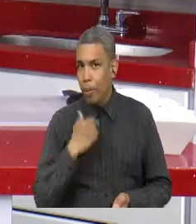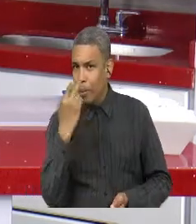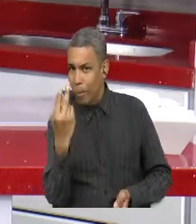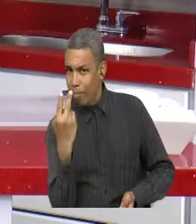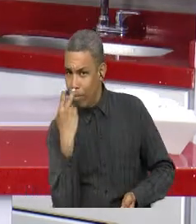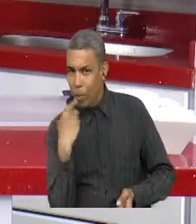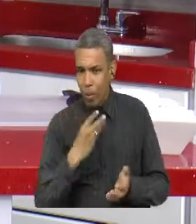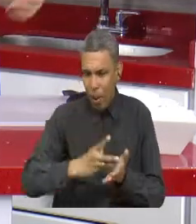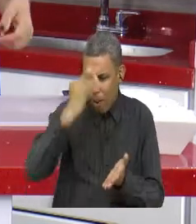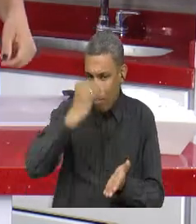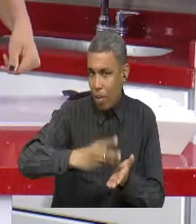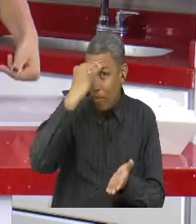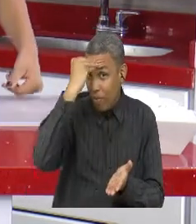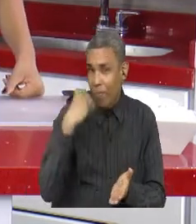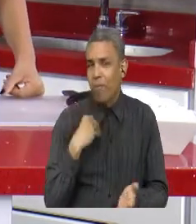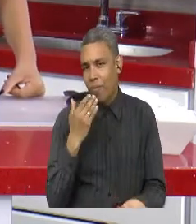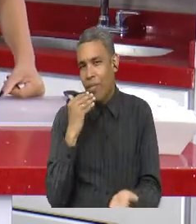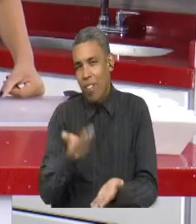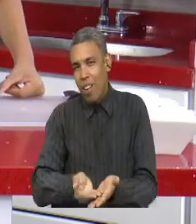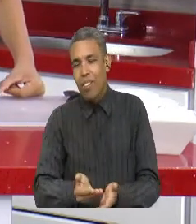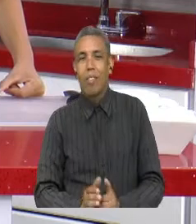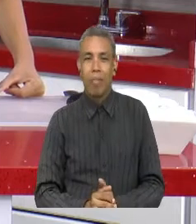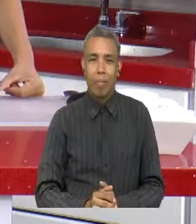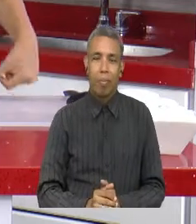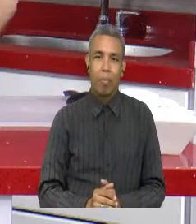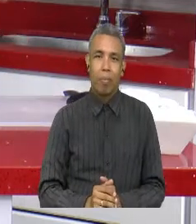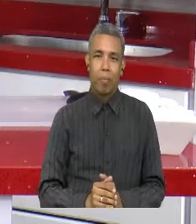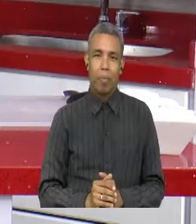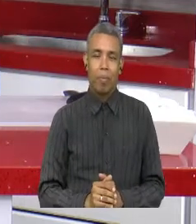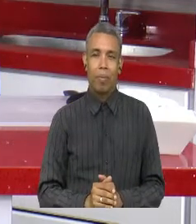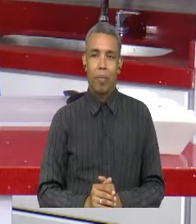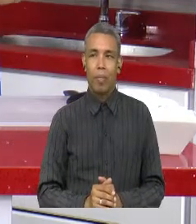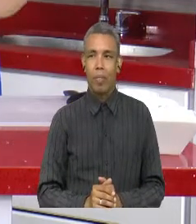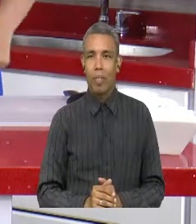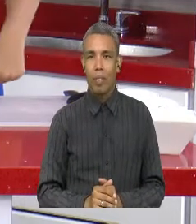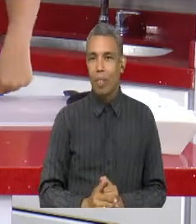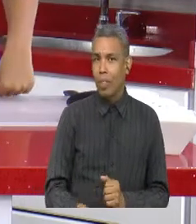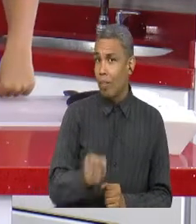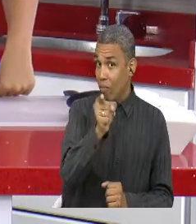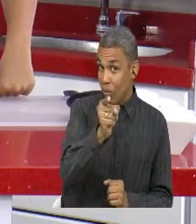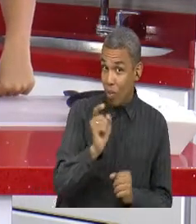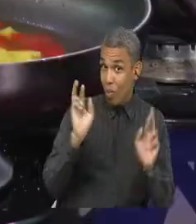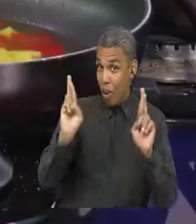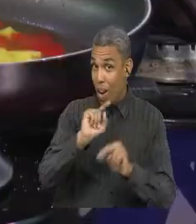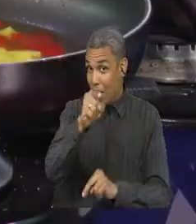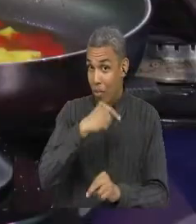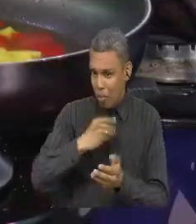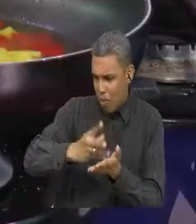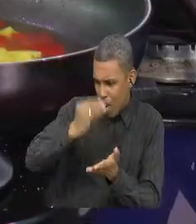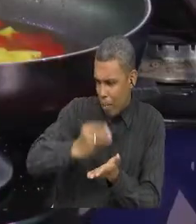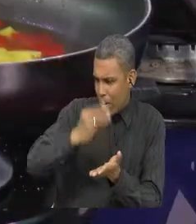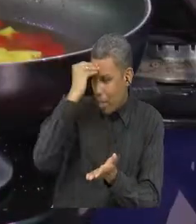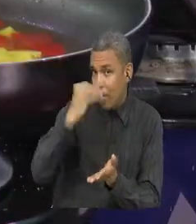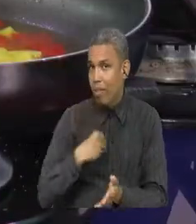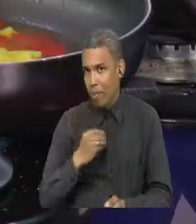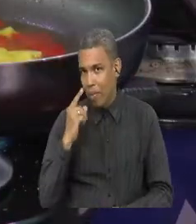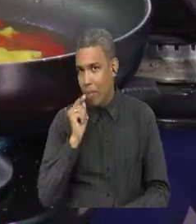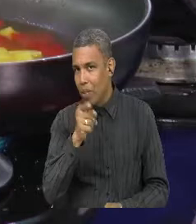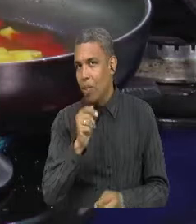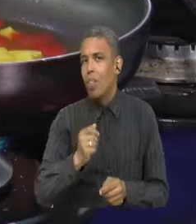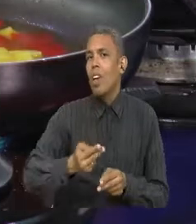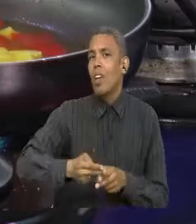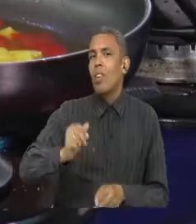son las recetas gourmet que tenemos en esta temporada 2017 para todos ustedes. Esperamos esté aprendiendo mucho, doña Luisa. Doña Lisa, doña Lisa. Doña Lisa,